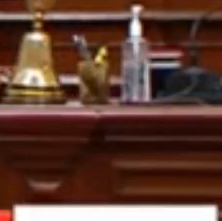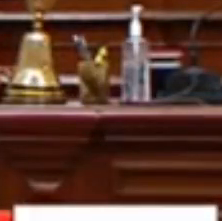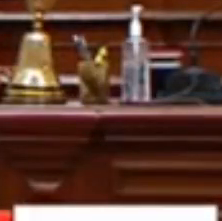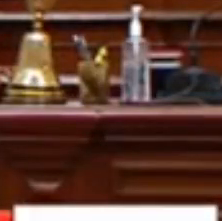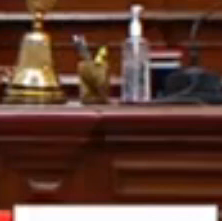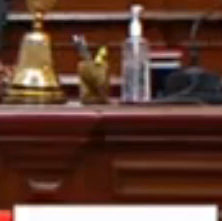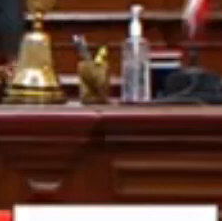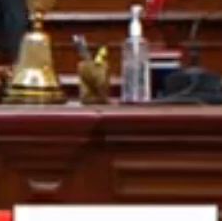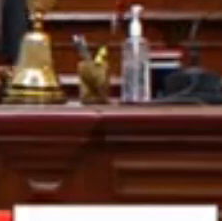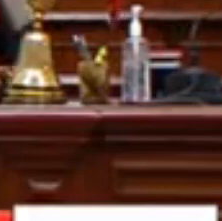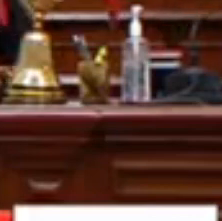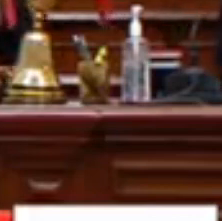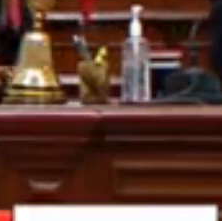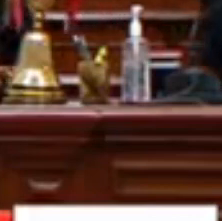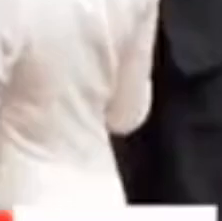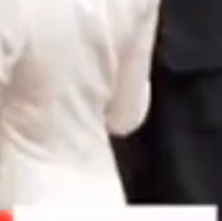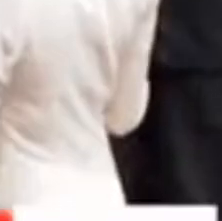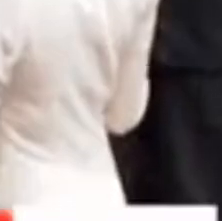demande.